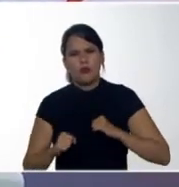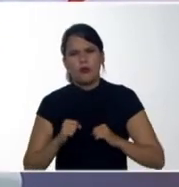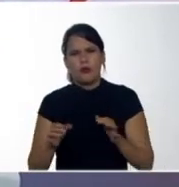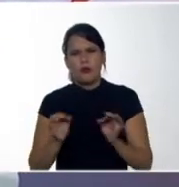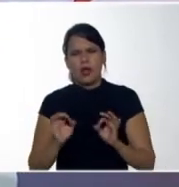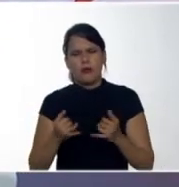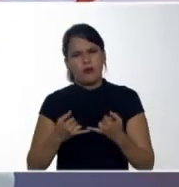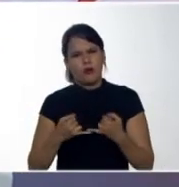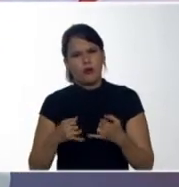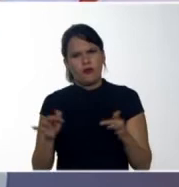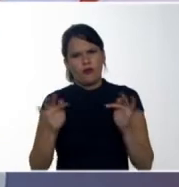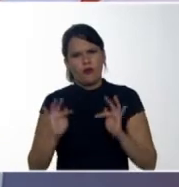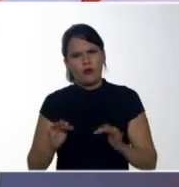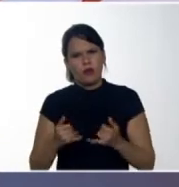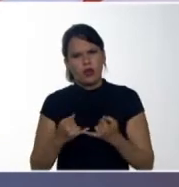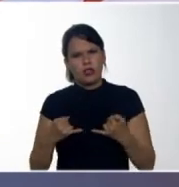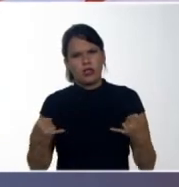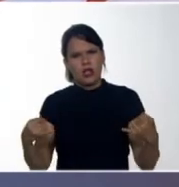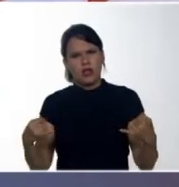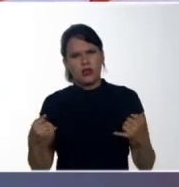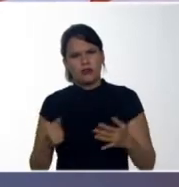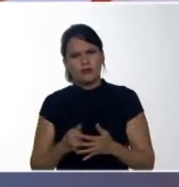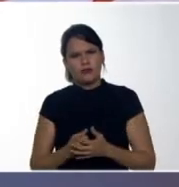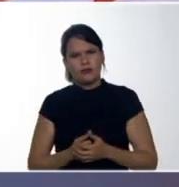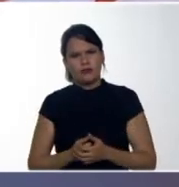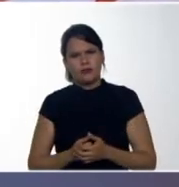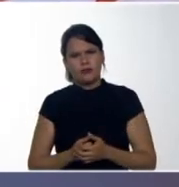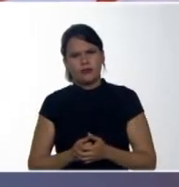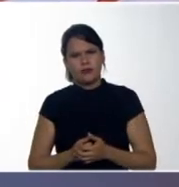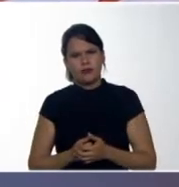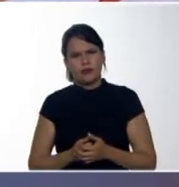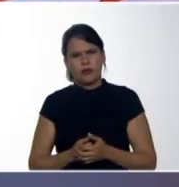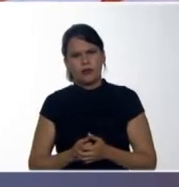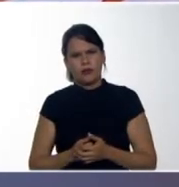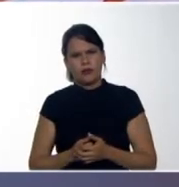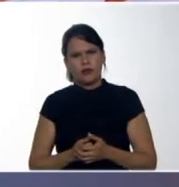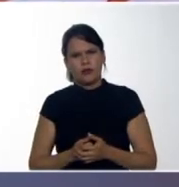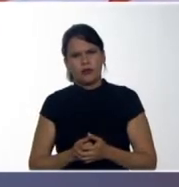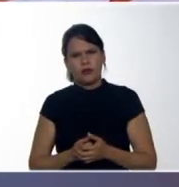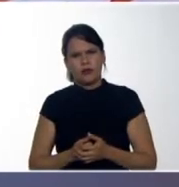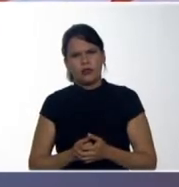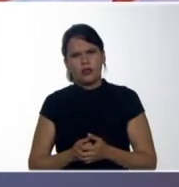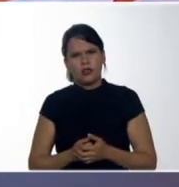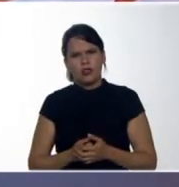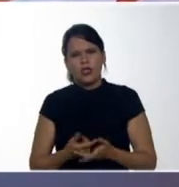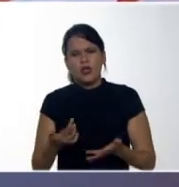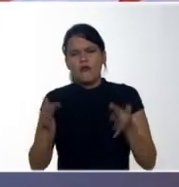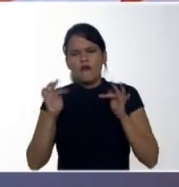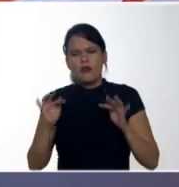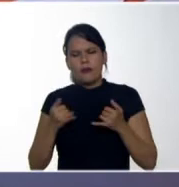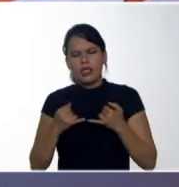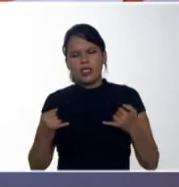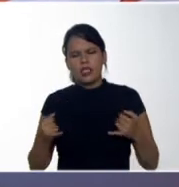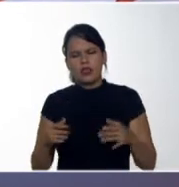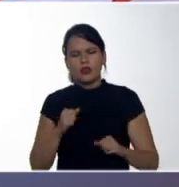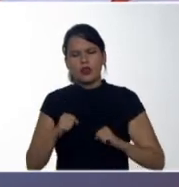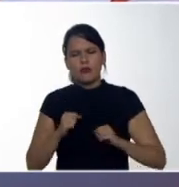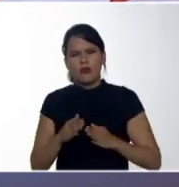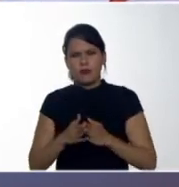forma lineal, es decir, que la cantidad de movimiento lineal se mide cuando se desplaza de forma recta. Pues